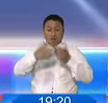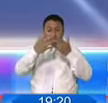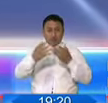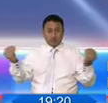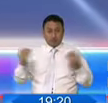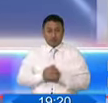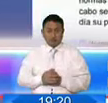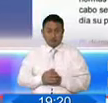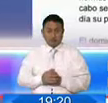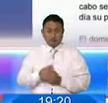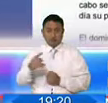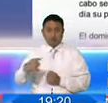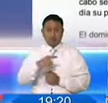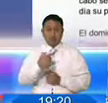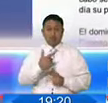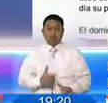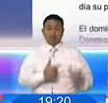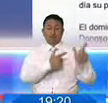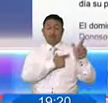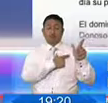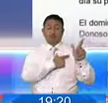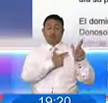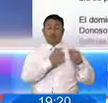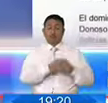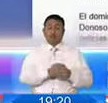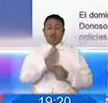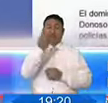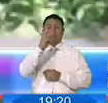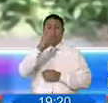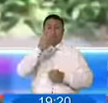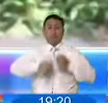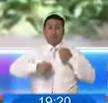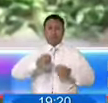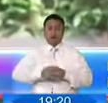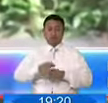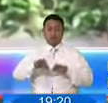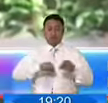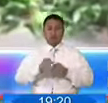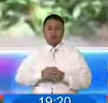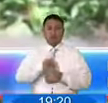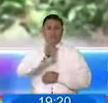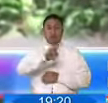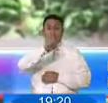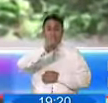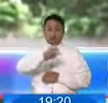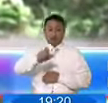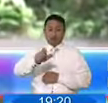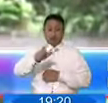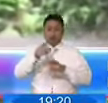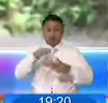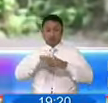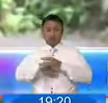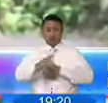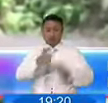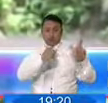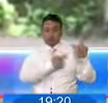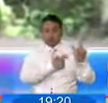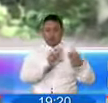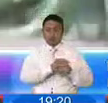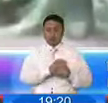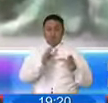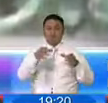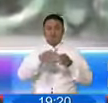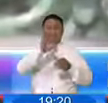según parte del ejército ecuatoriano emitido el 16 de mayo indica que cuatro miembros del destacamento táctico tobar donoso de la